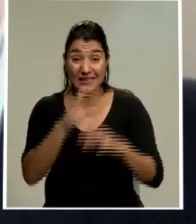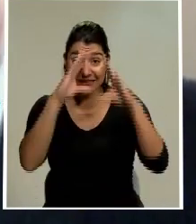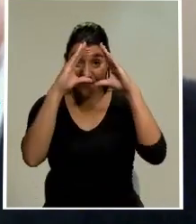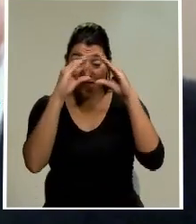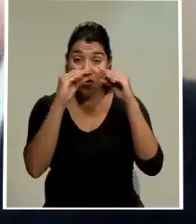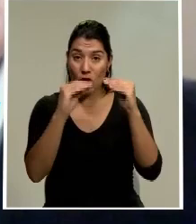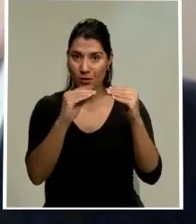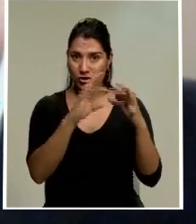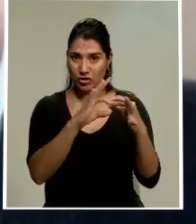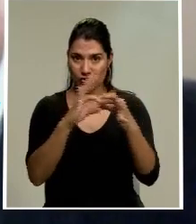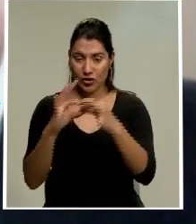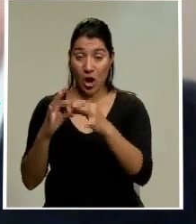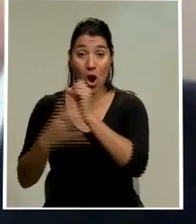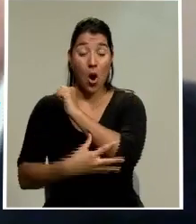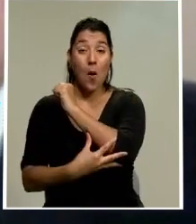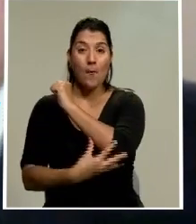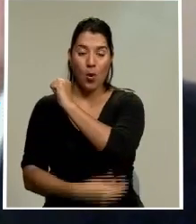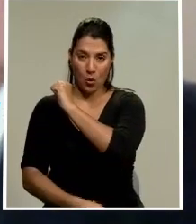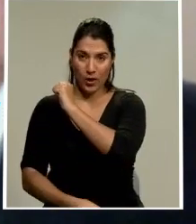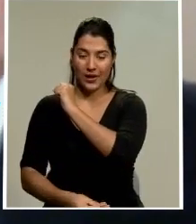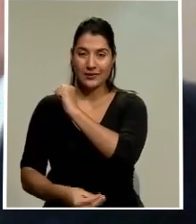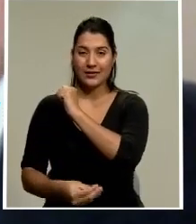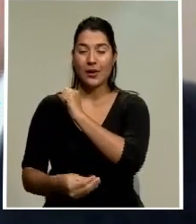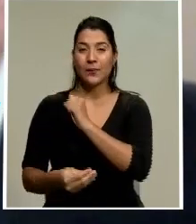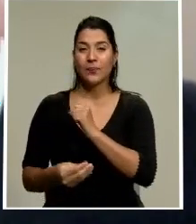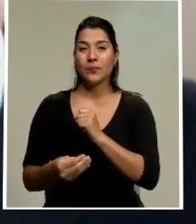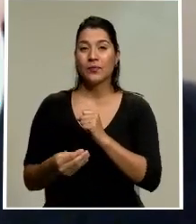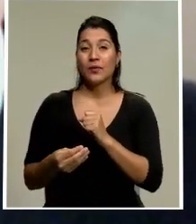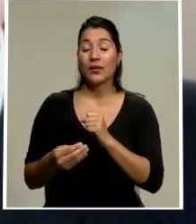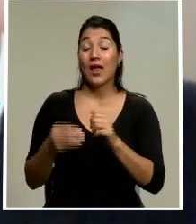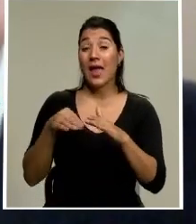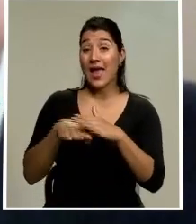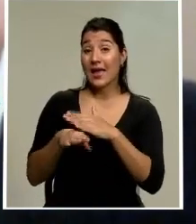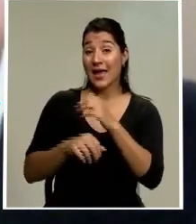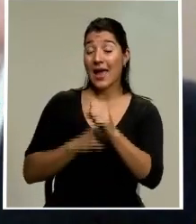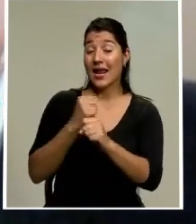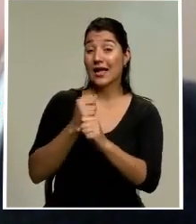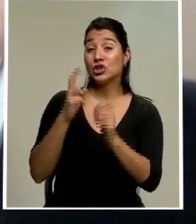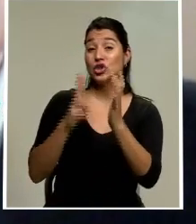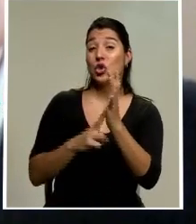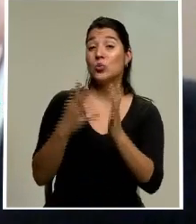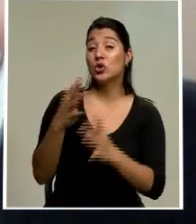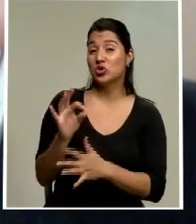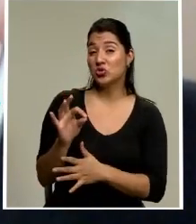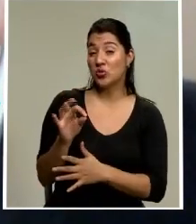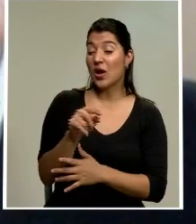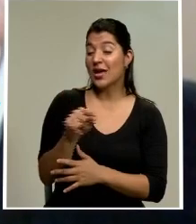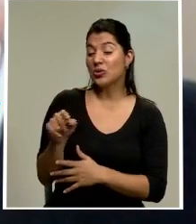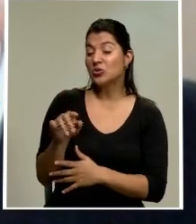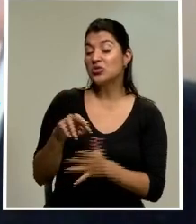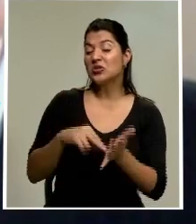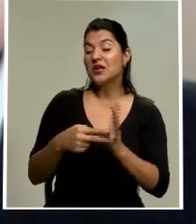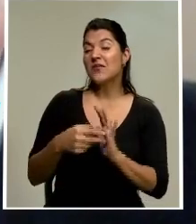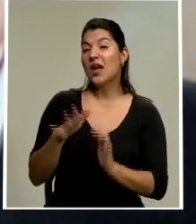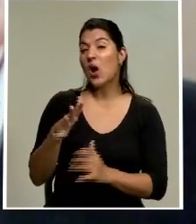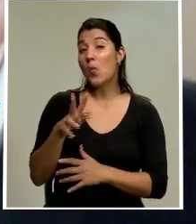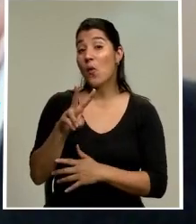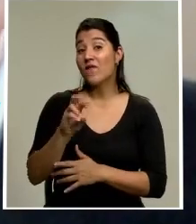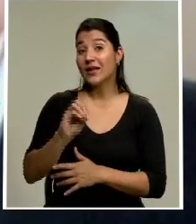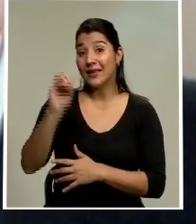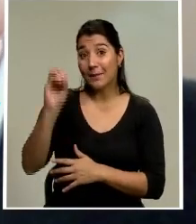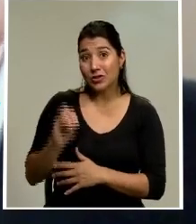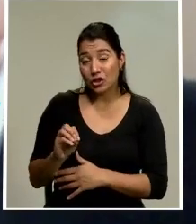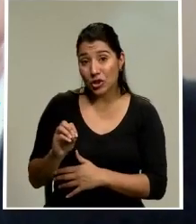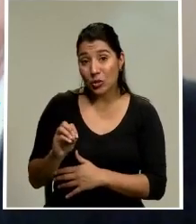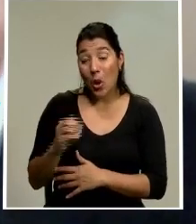que alrededor, por lo menos en el 19 se medían como alrededor de un 20%, para los niños